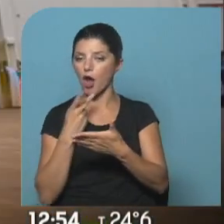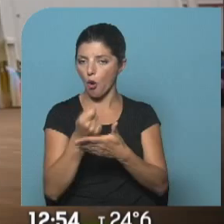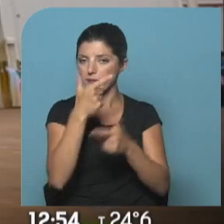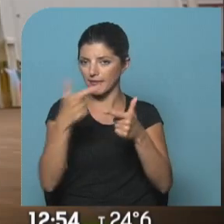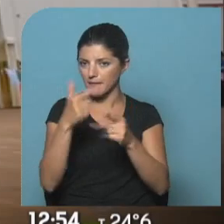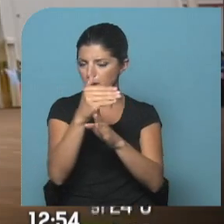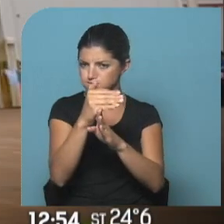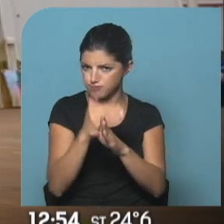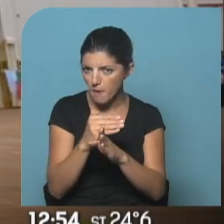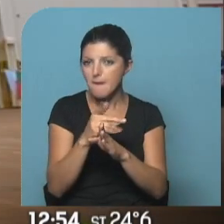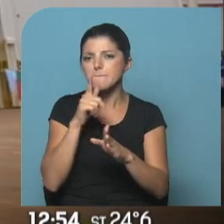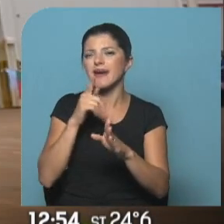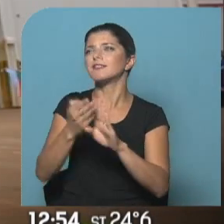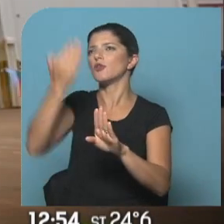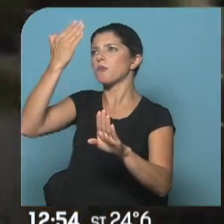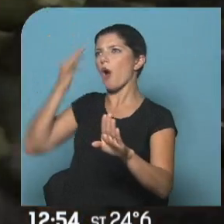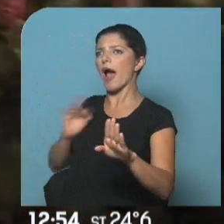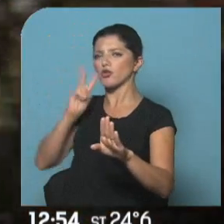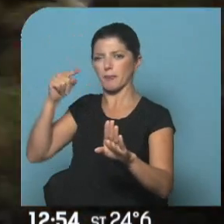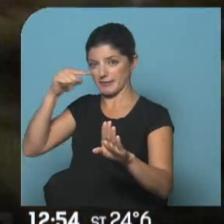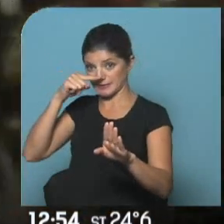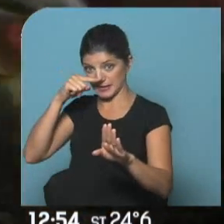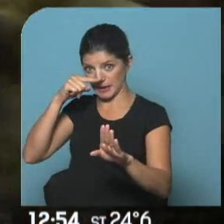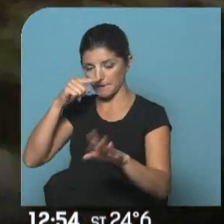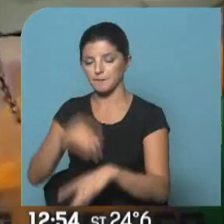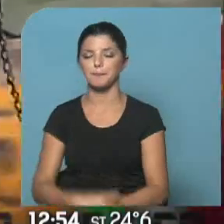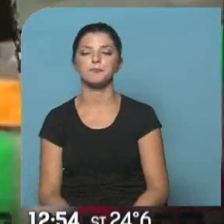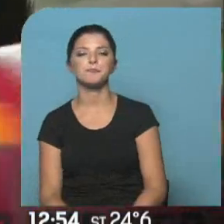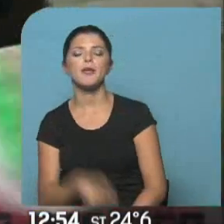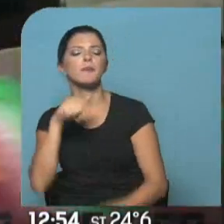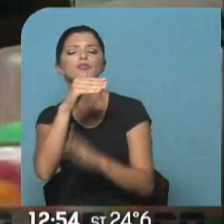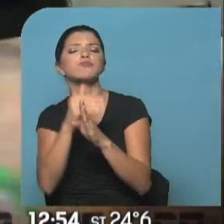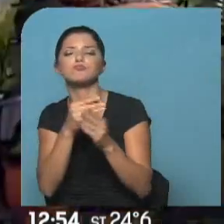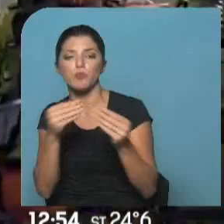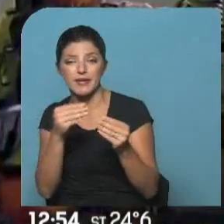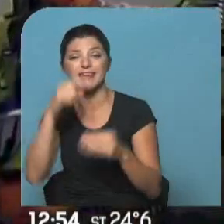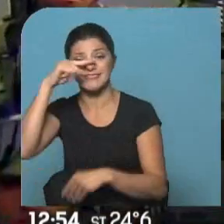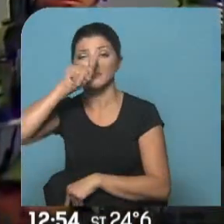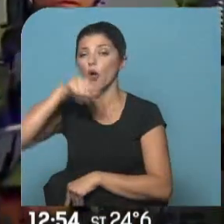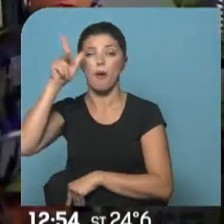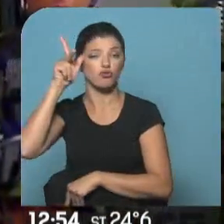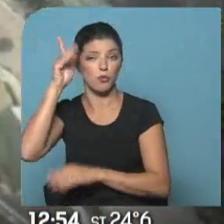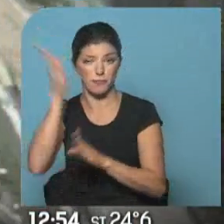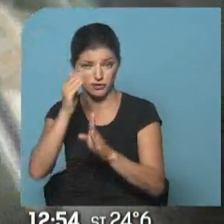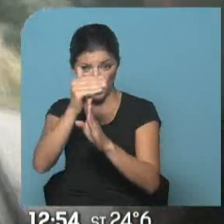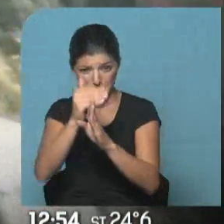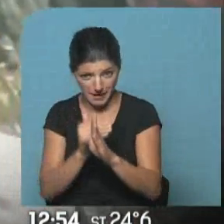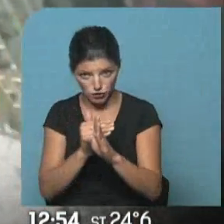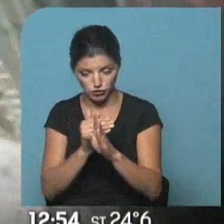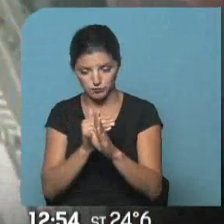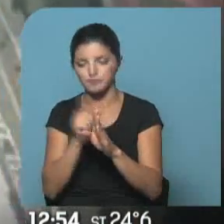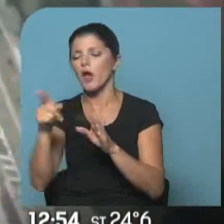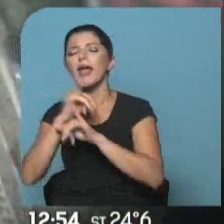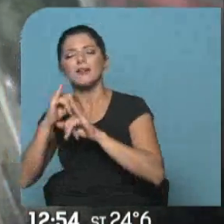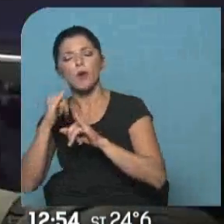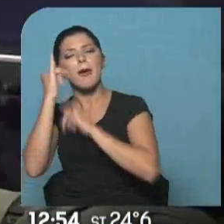nivel similar al del año 2007. La baja llega a un 7,8%. Según ese informe, la